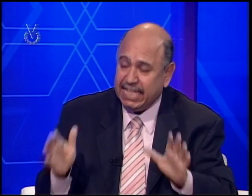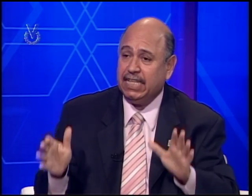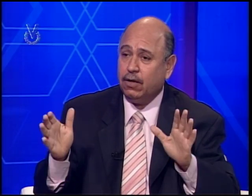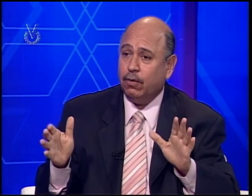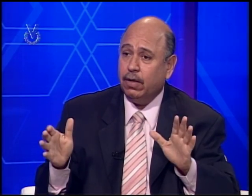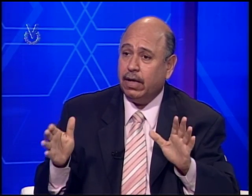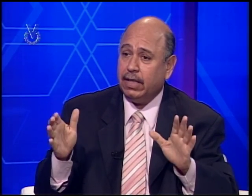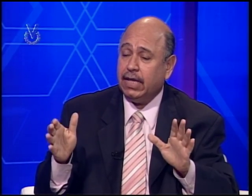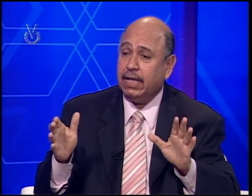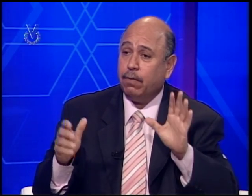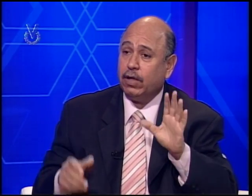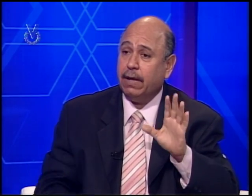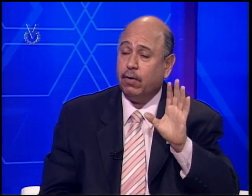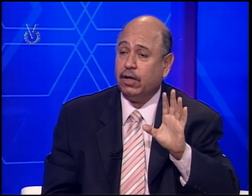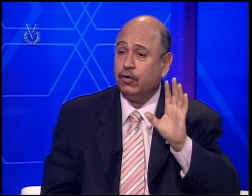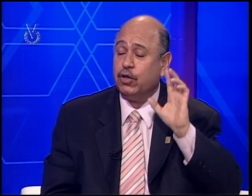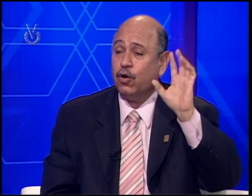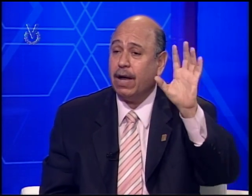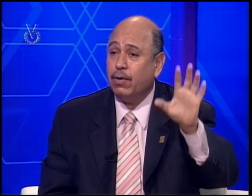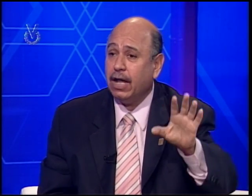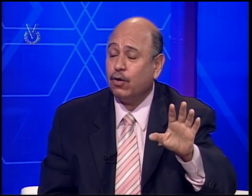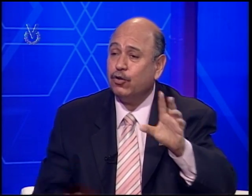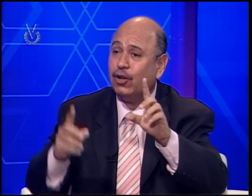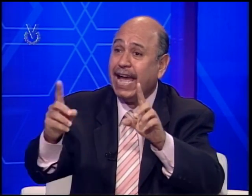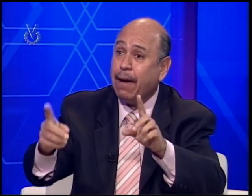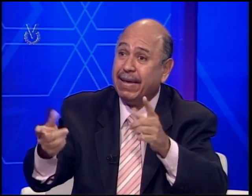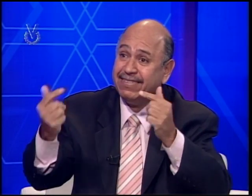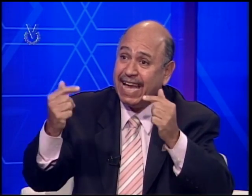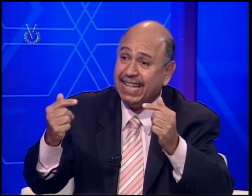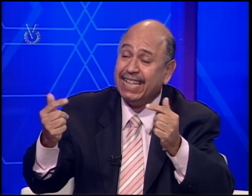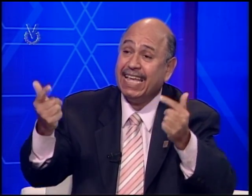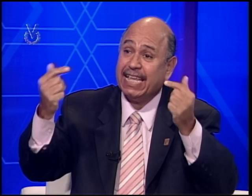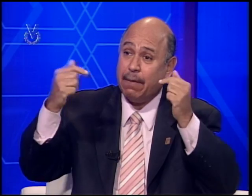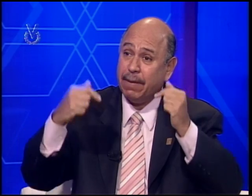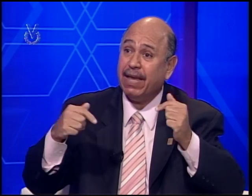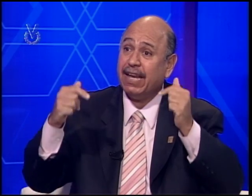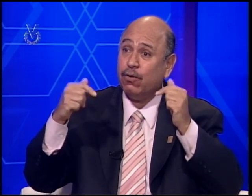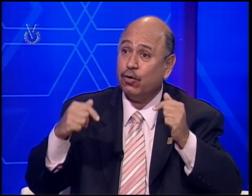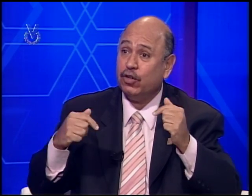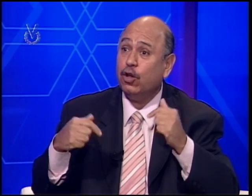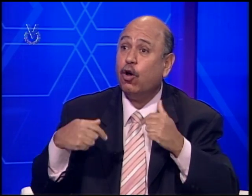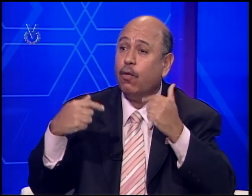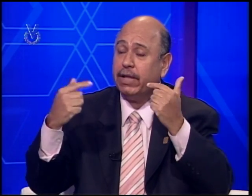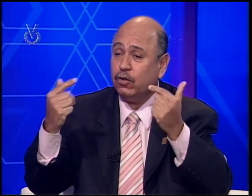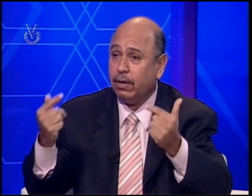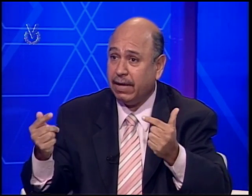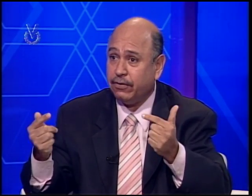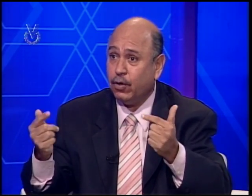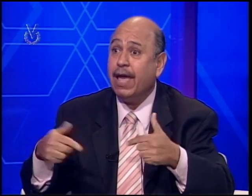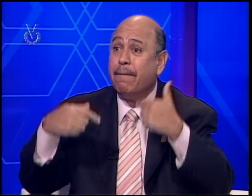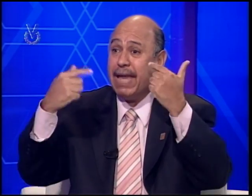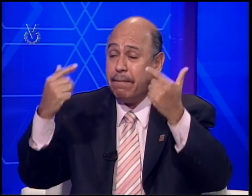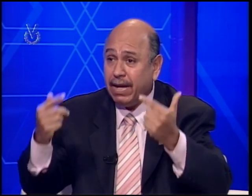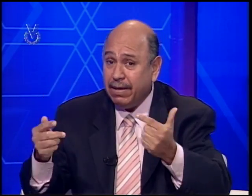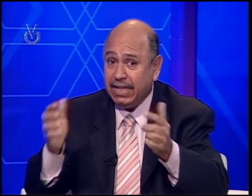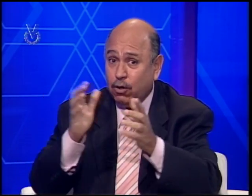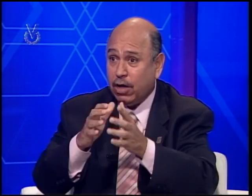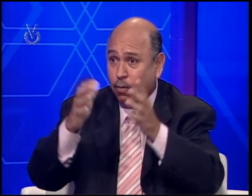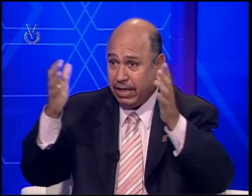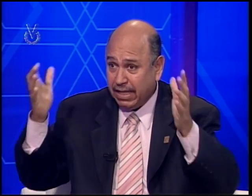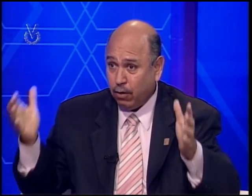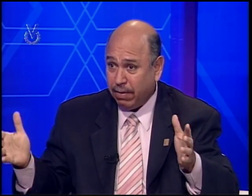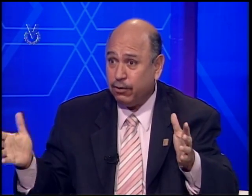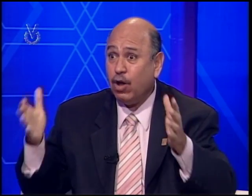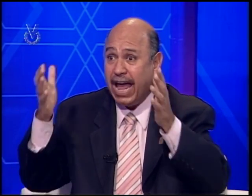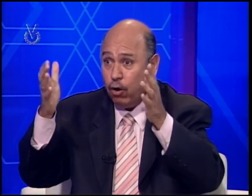sumamente crítico. ¿Entiende? ¿Por qué? Porque entonces yo cambio las condiciones a pesar de que a mí me han reconocido los aumentos de precios, me han permitido